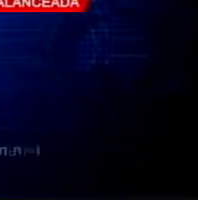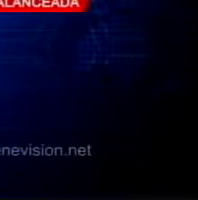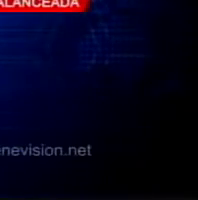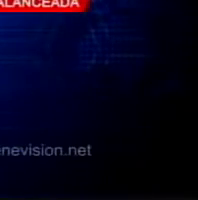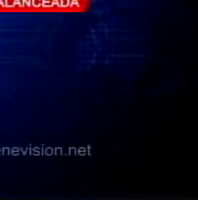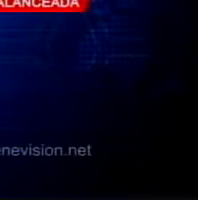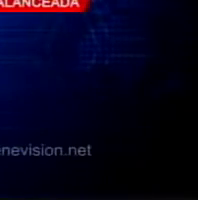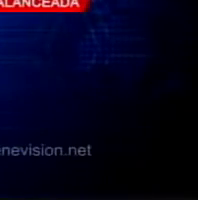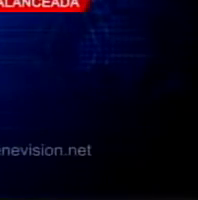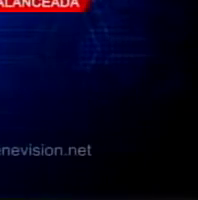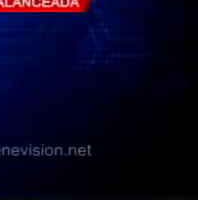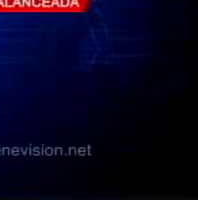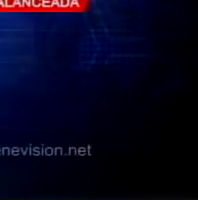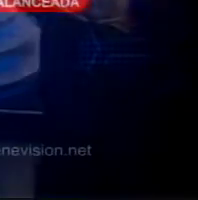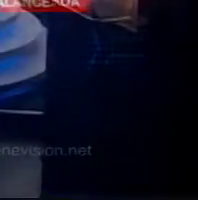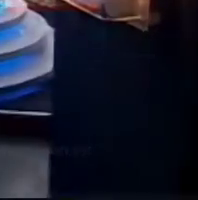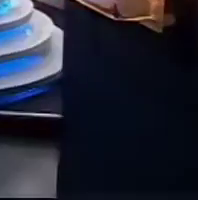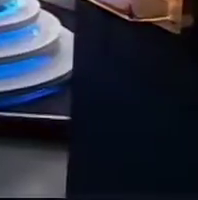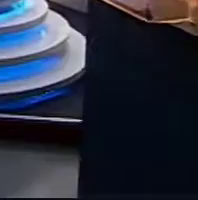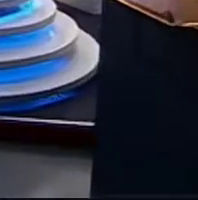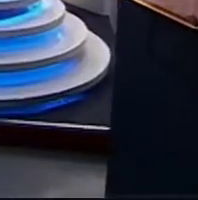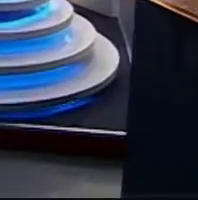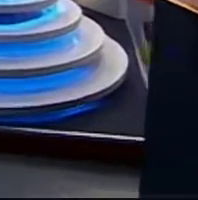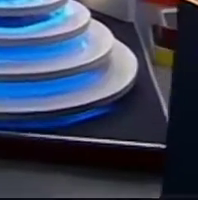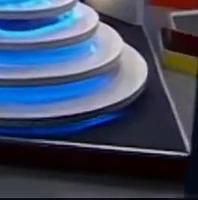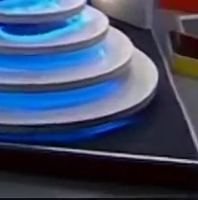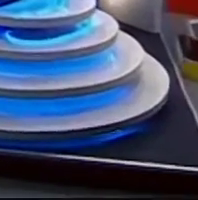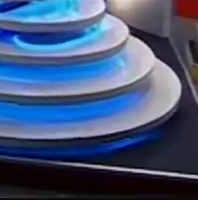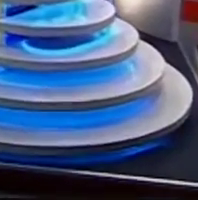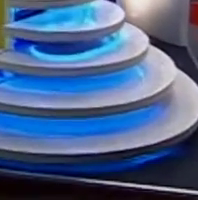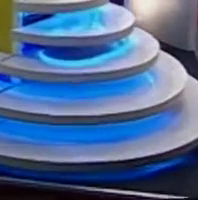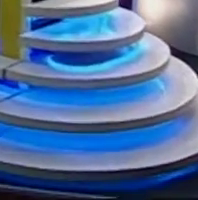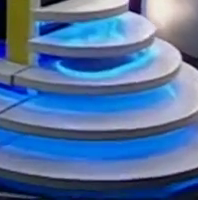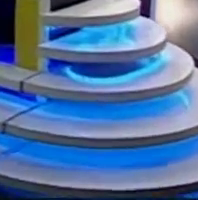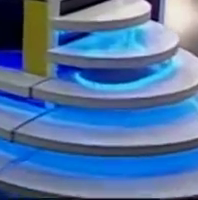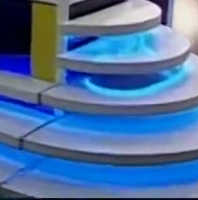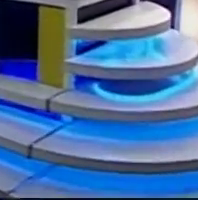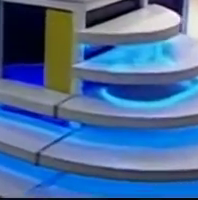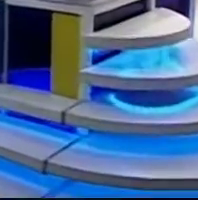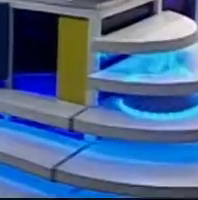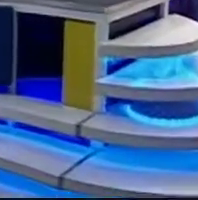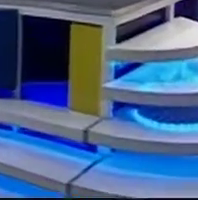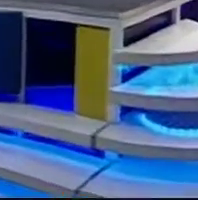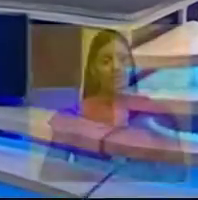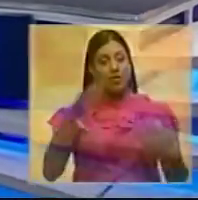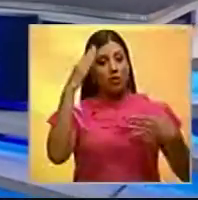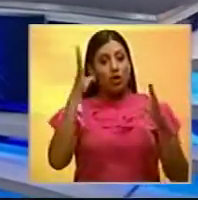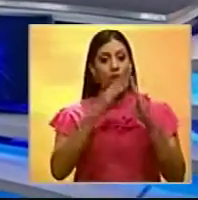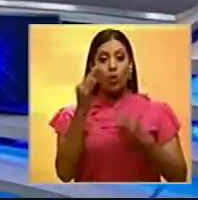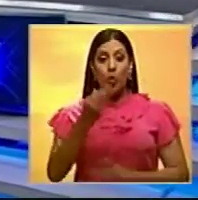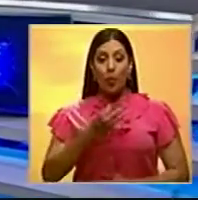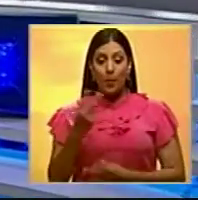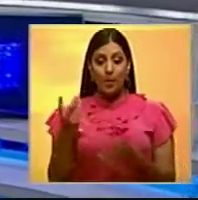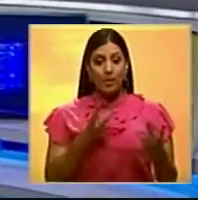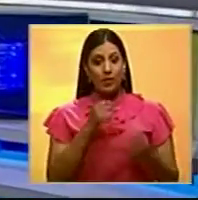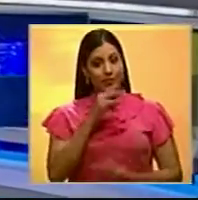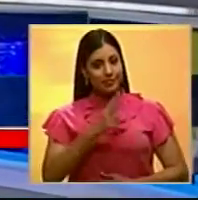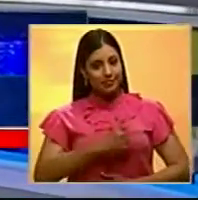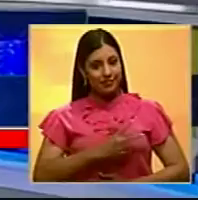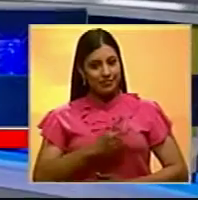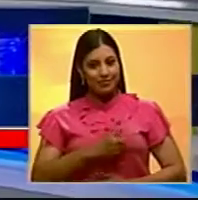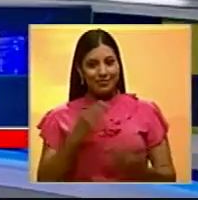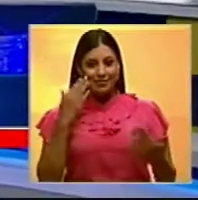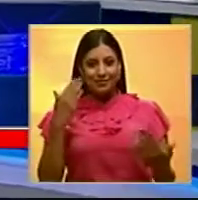Noticiero Venevisión. Información justa y balanceada. ¿Qué tal, amigos? Sean todos bienvenidos a la